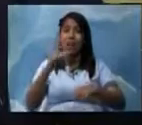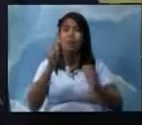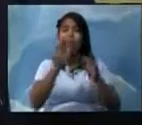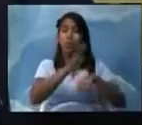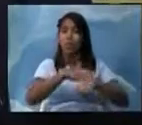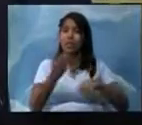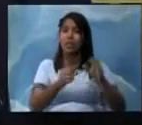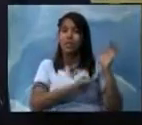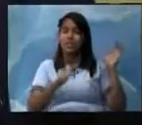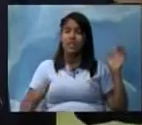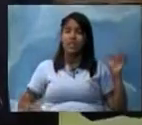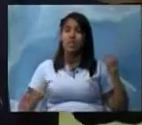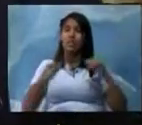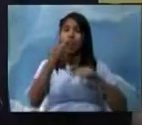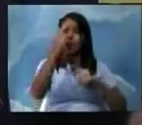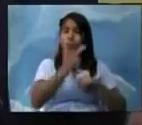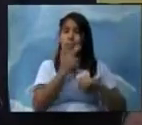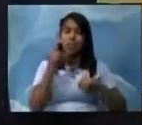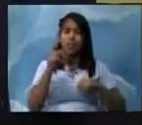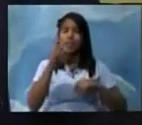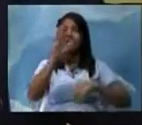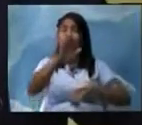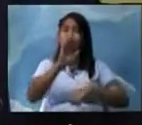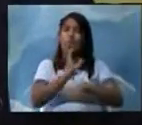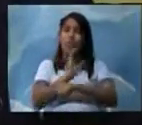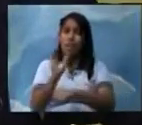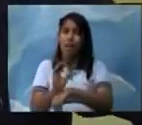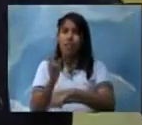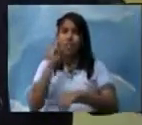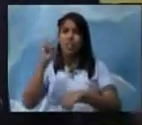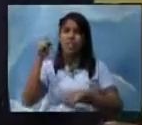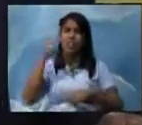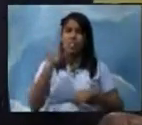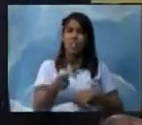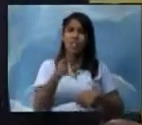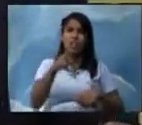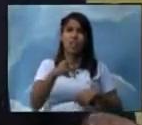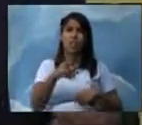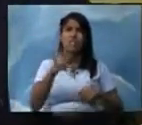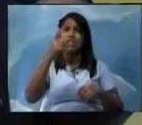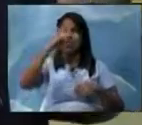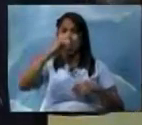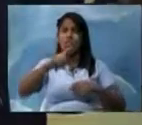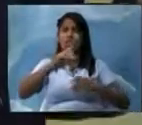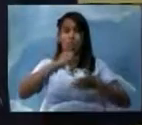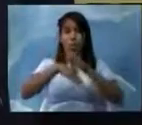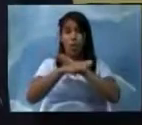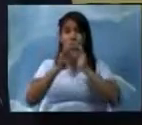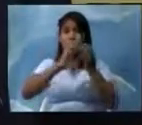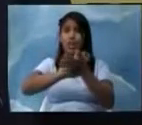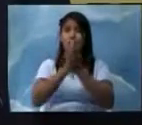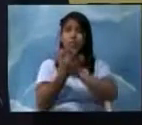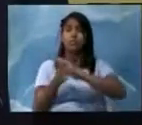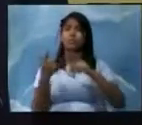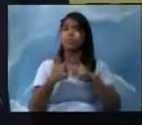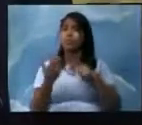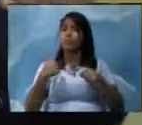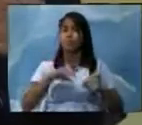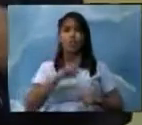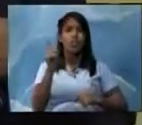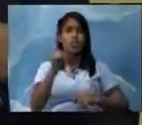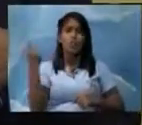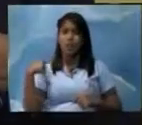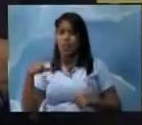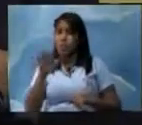porque el señor lo está prometiendo lo está cuidando el ha dicho este año los voy a destruir pero nosotros no tenemos